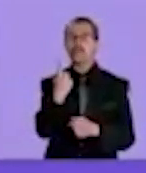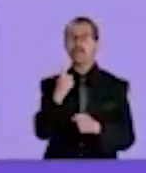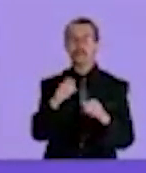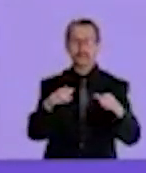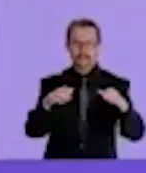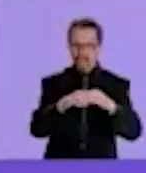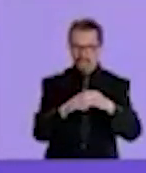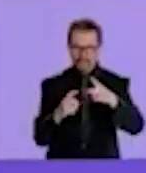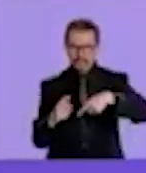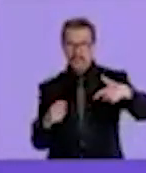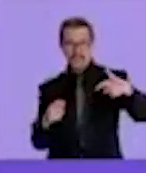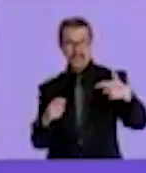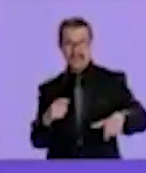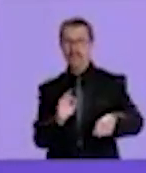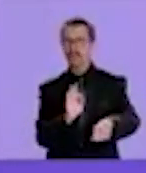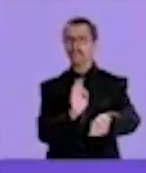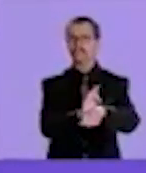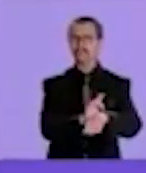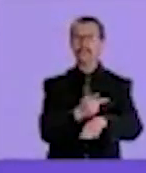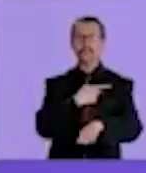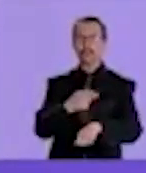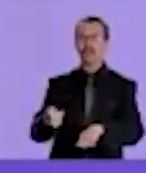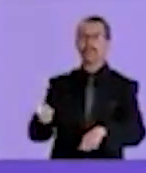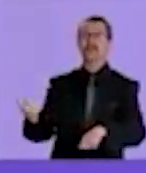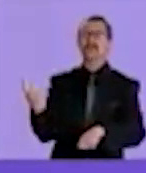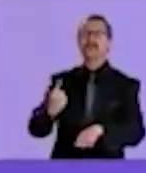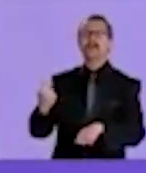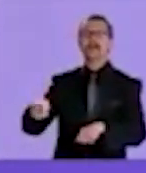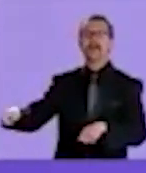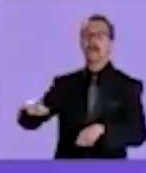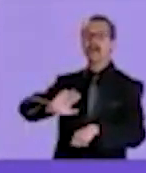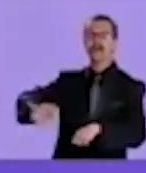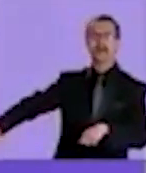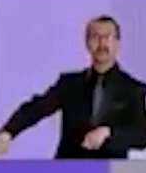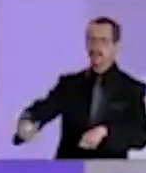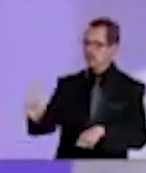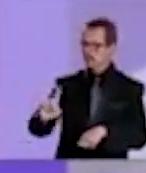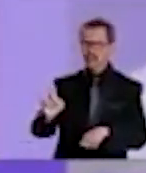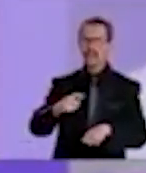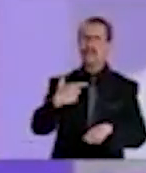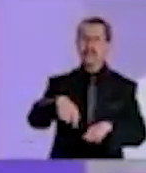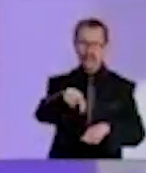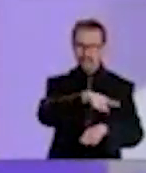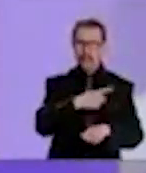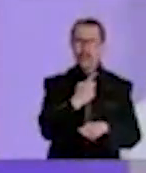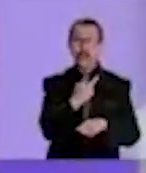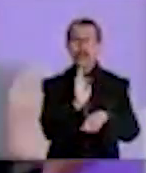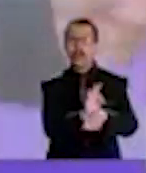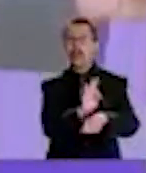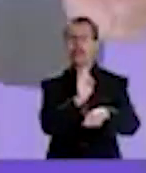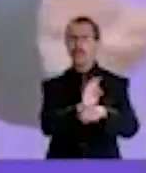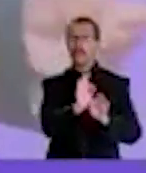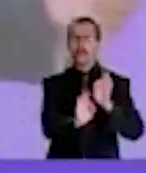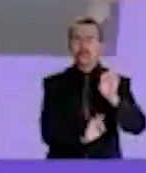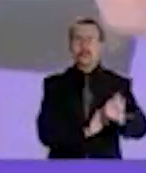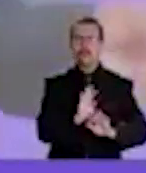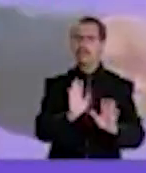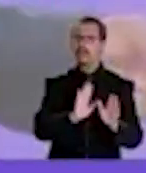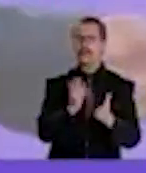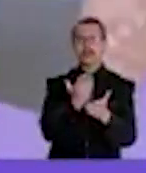servicio de unos cuantos y que ya dejen de saquear y de robar a méxico son